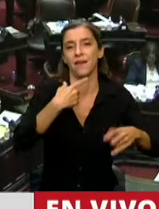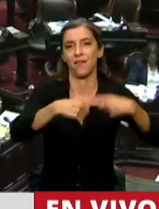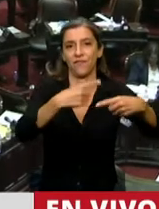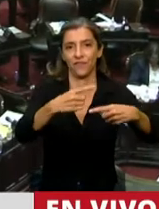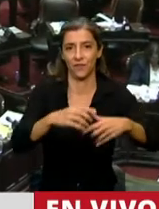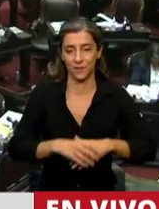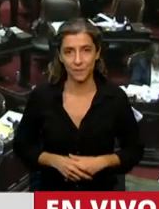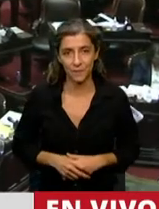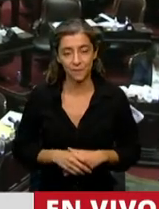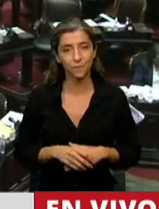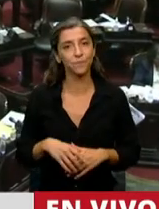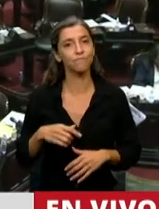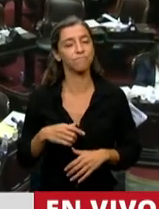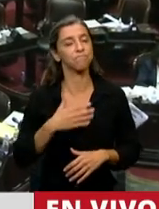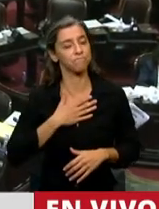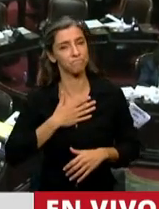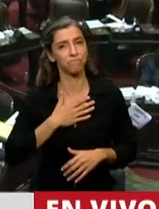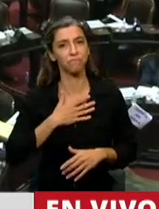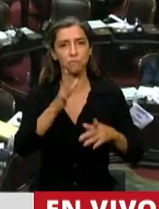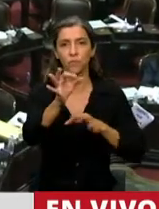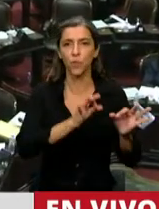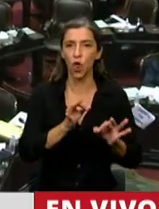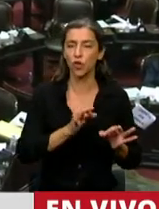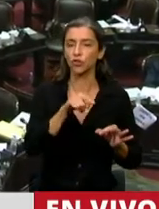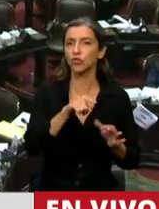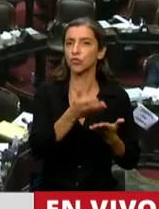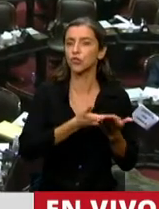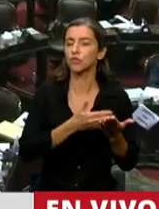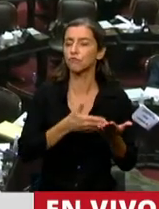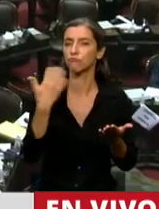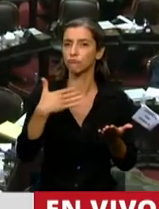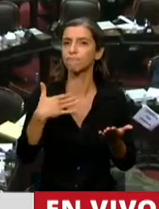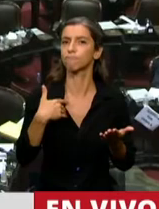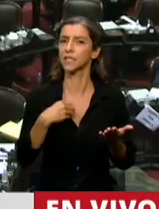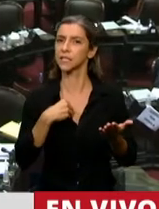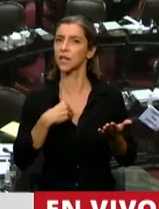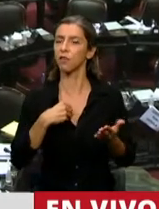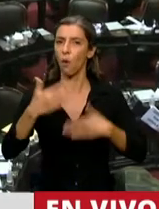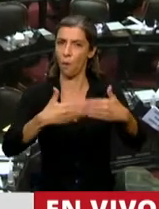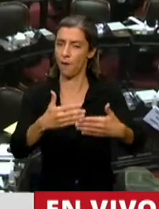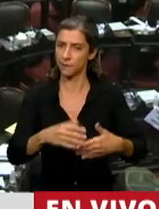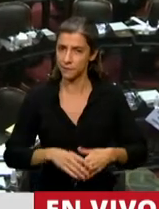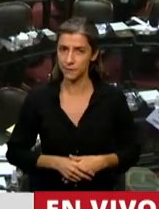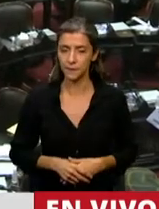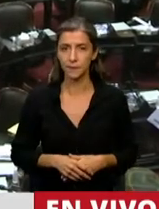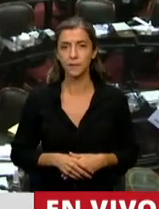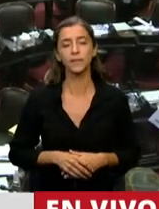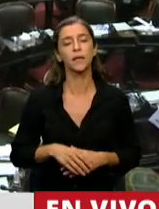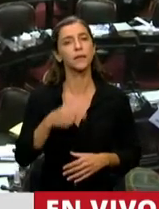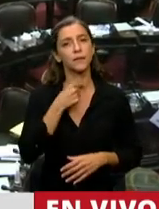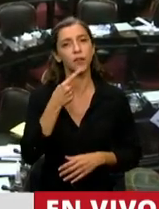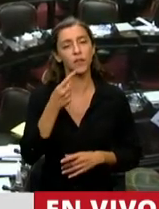proyecto es un gran avance en ese sentido. Quiero mencionar algunas cosas que me parecen importantes de